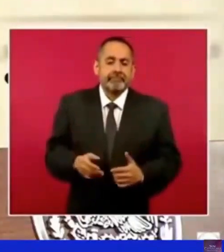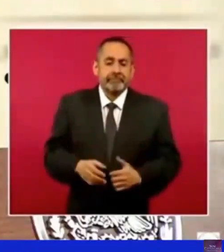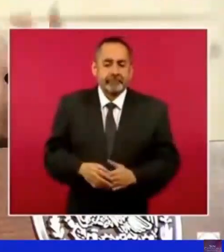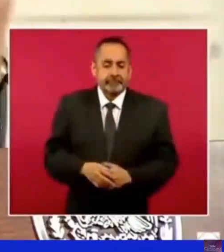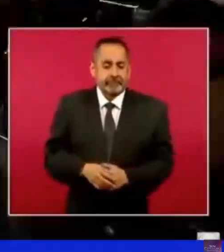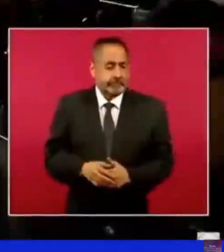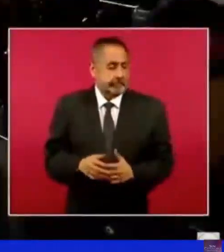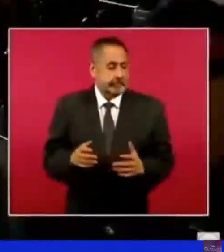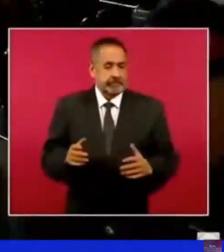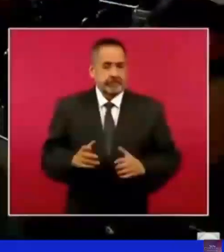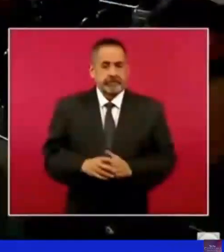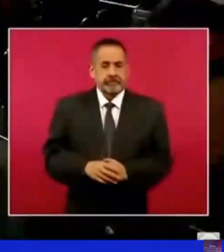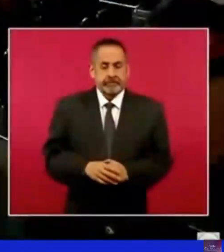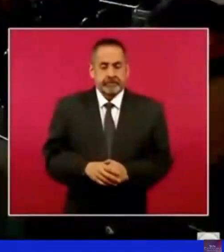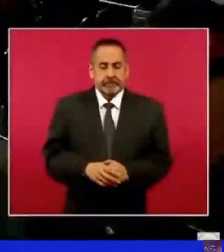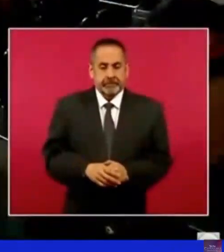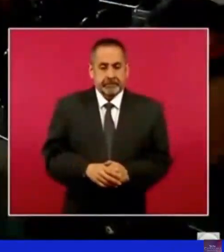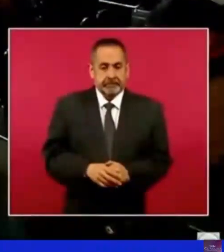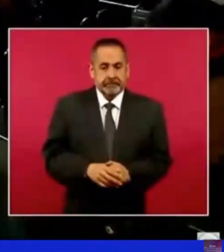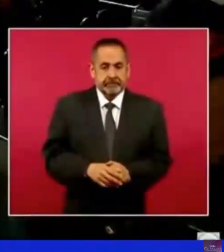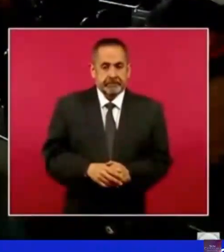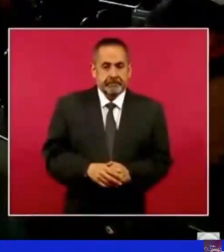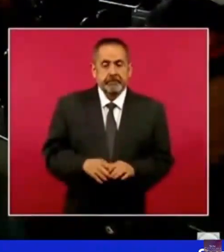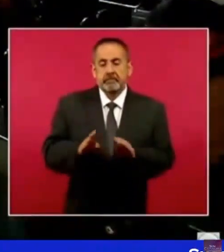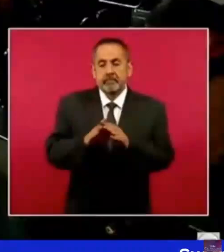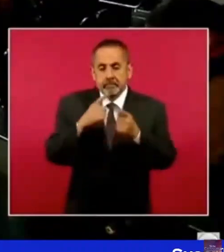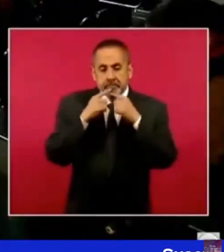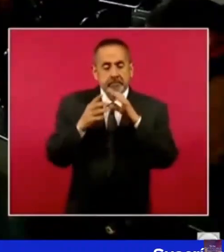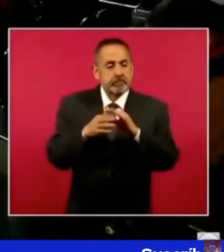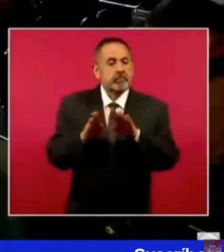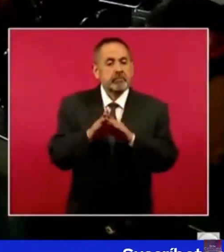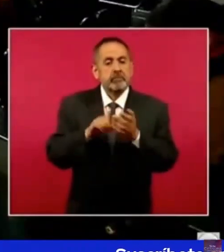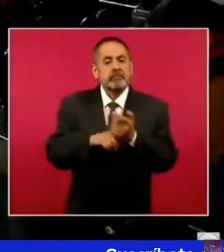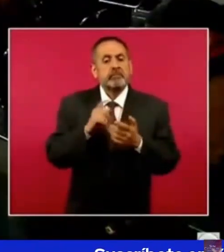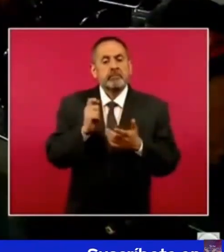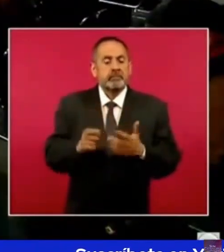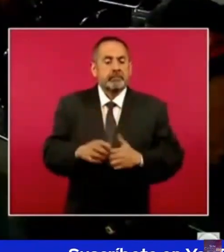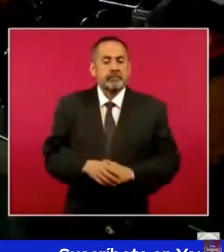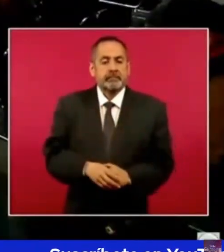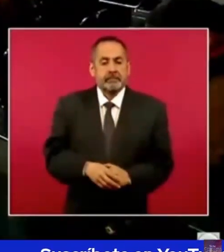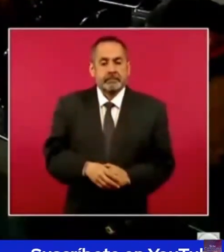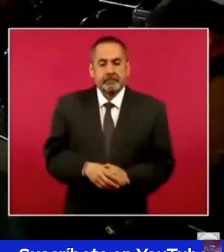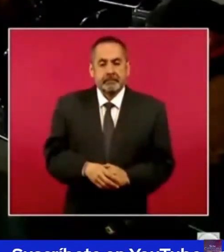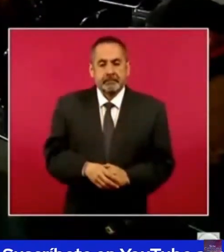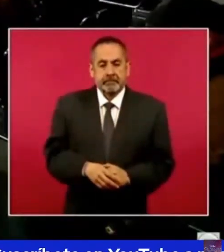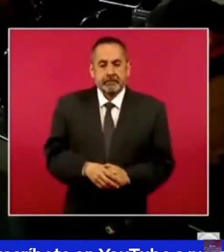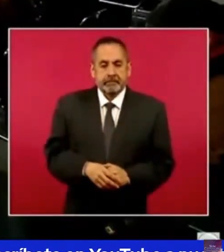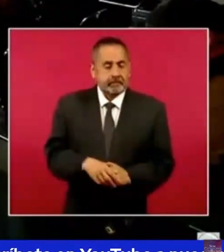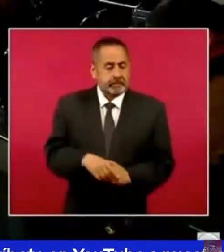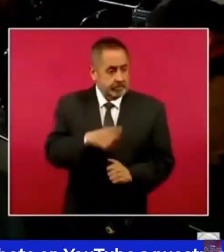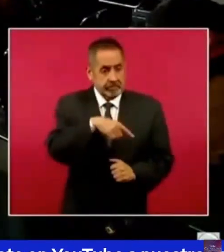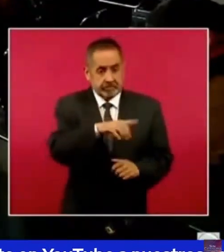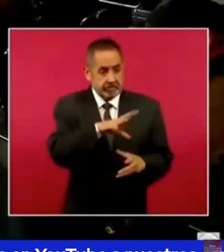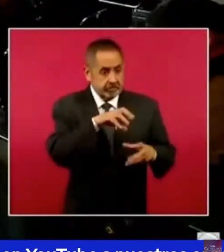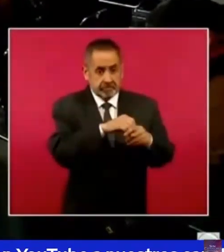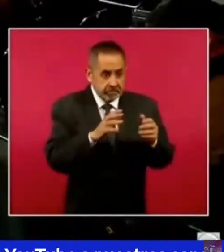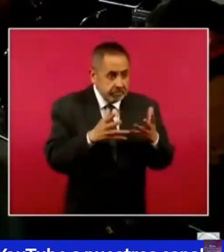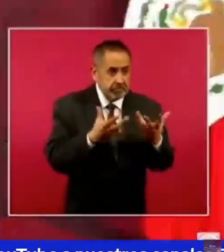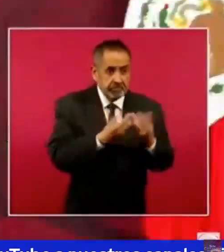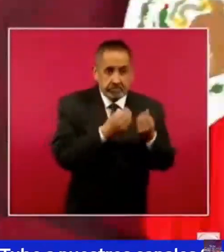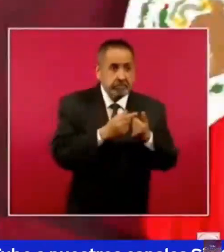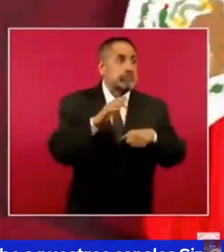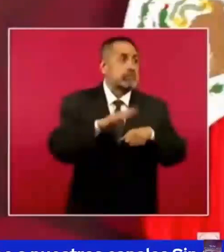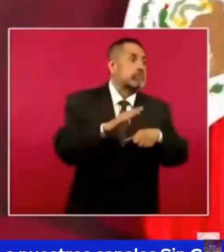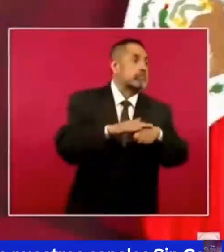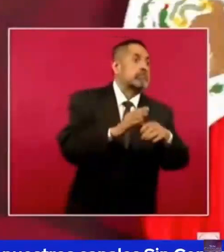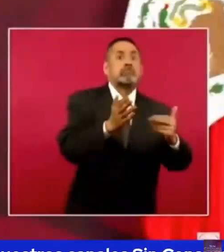O sea, ¿qué de extraño tiene que todos ellos participen y convoquen